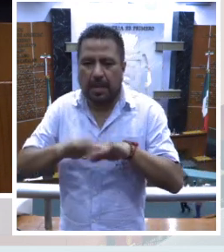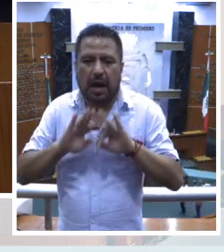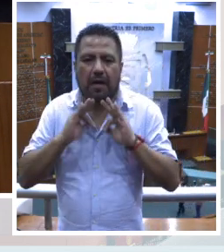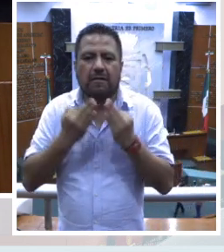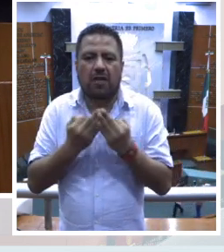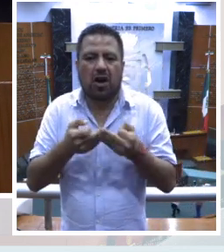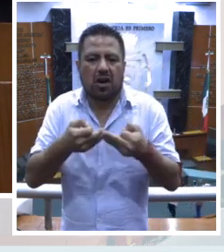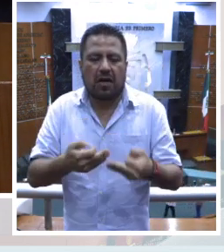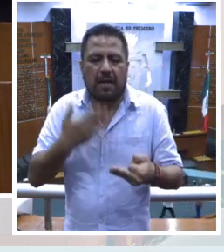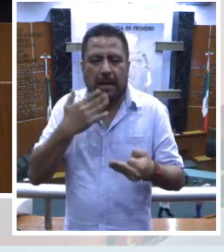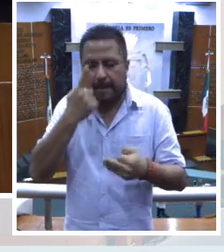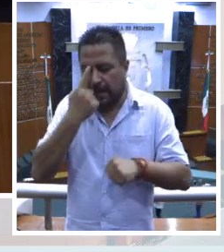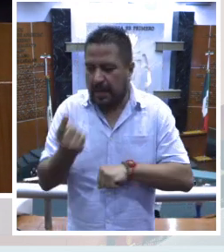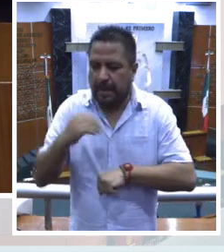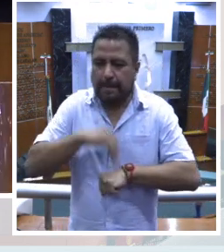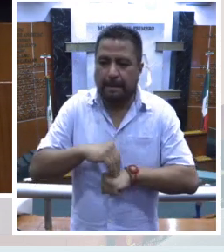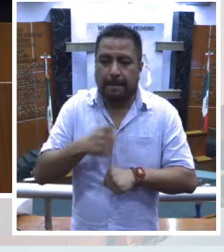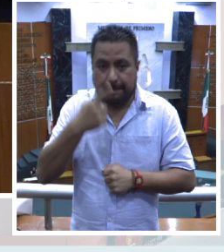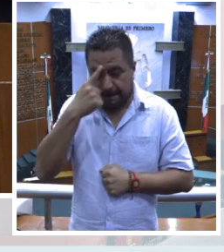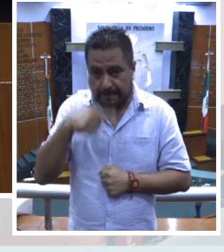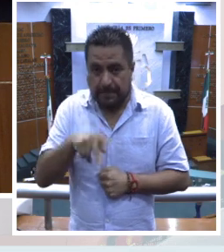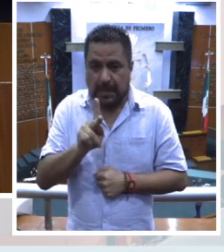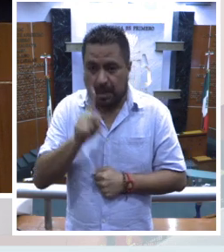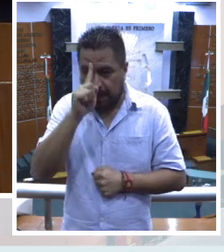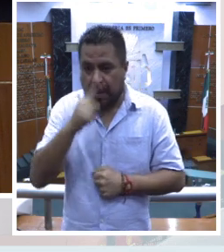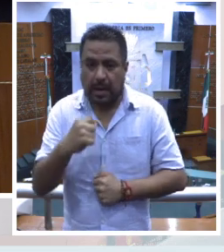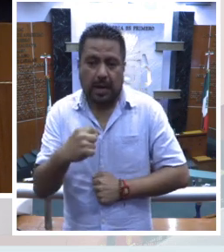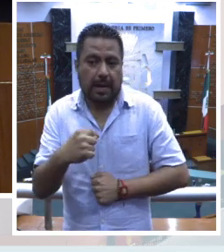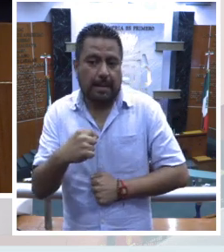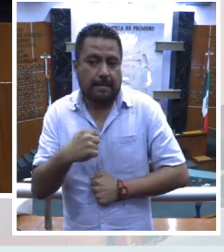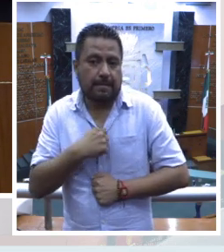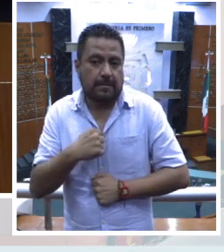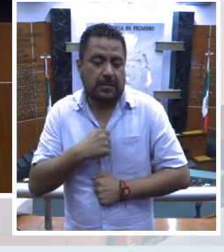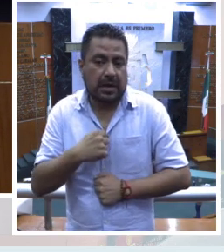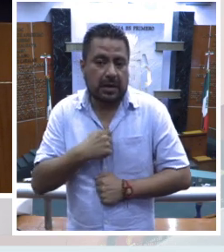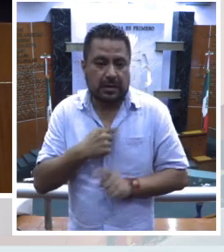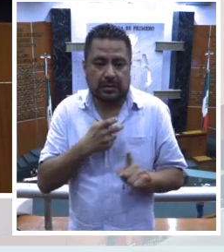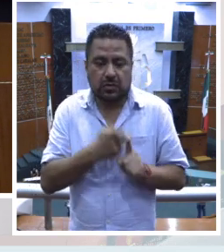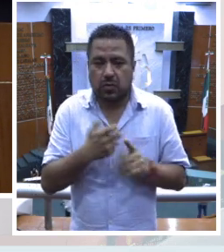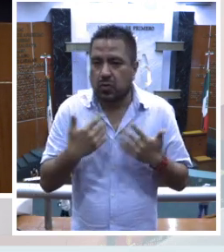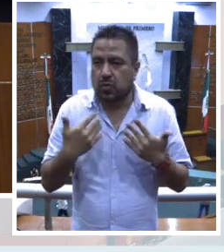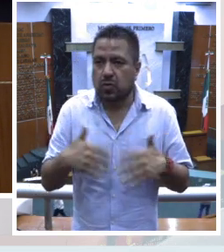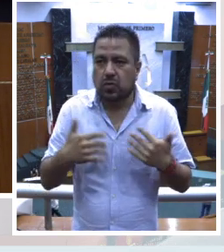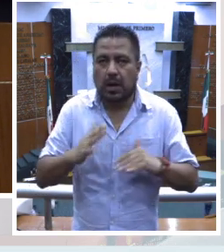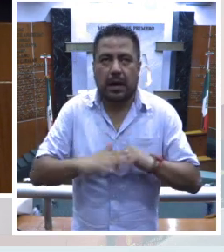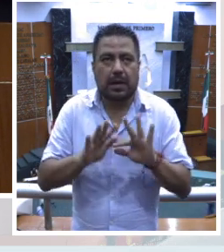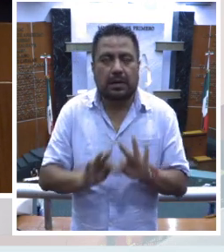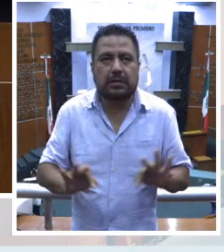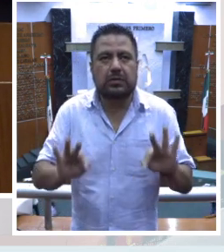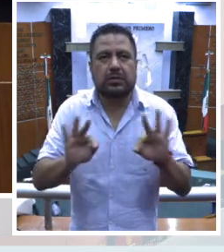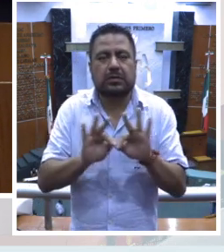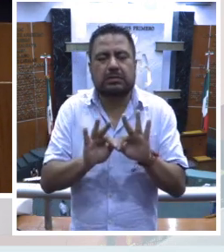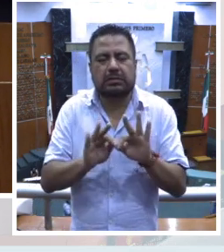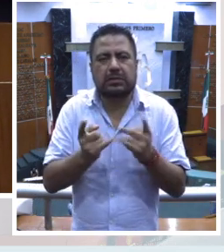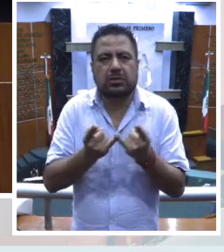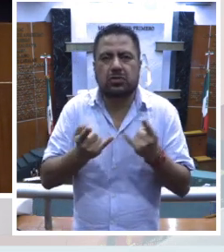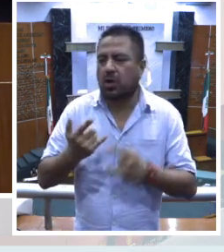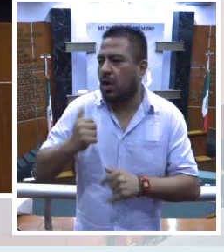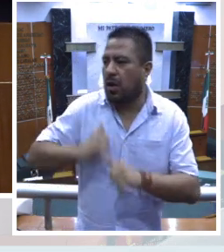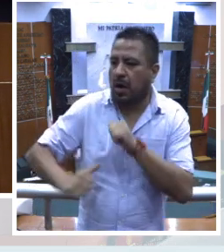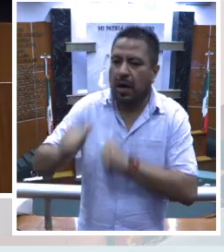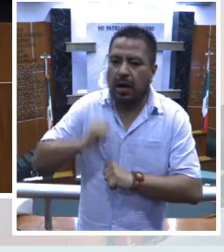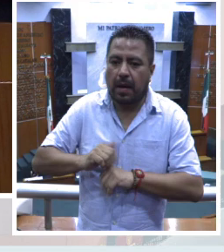la investidura. Pero para mí, ese evento es histórico y hace real y